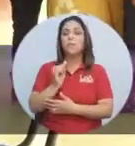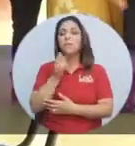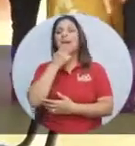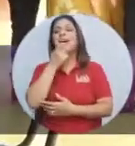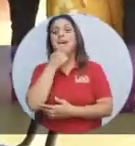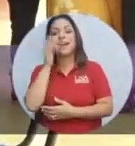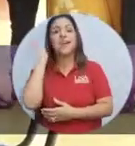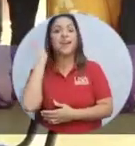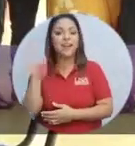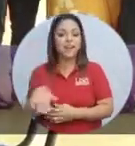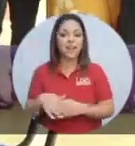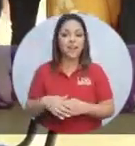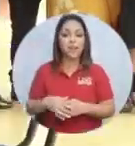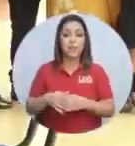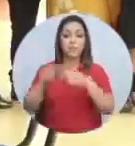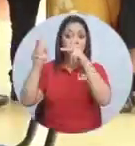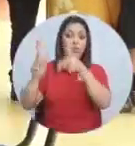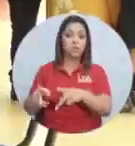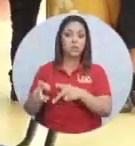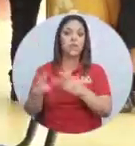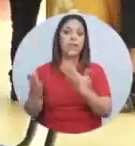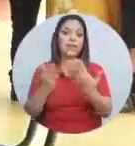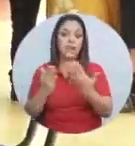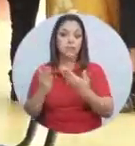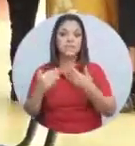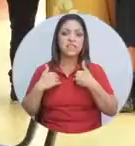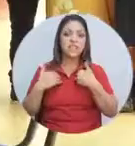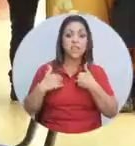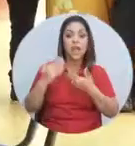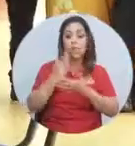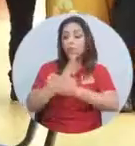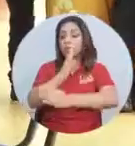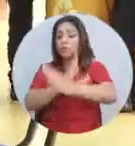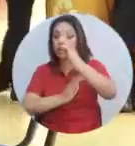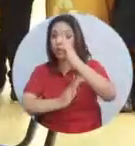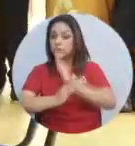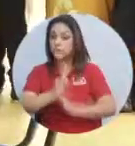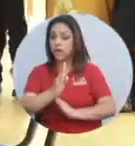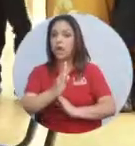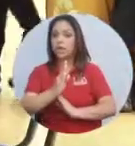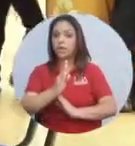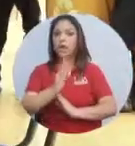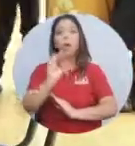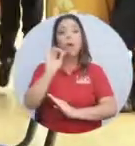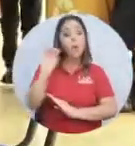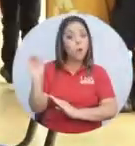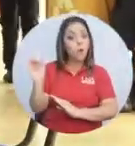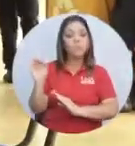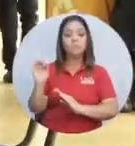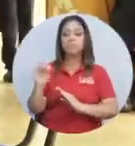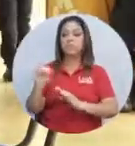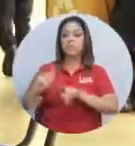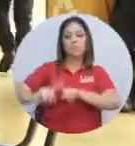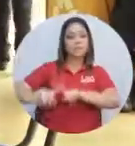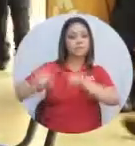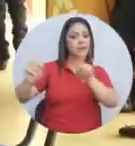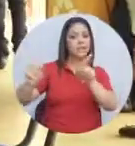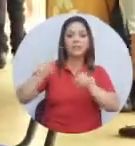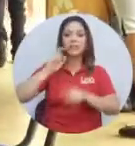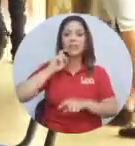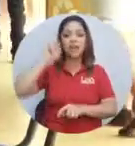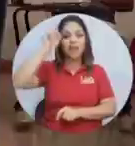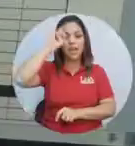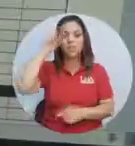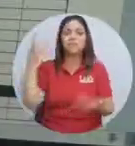a alguna situación que presenta la persona, que podría ser una discapacidad o podría ser una diferencia de